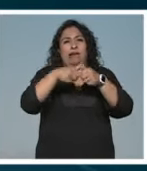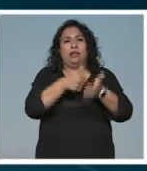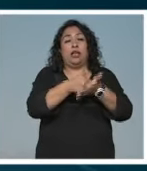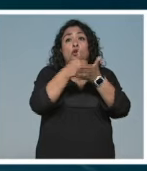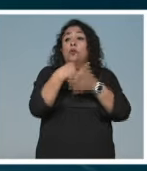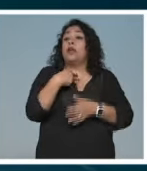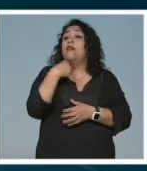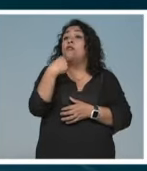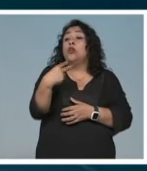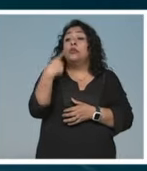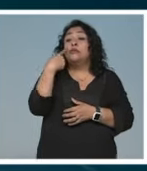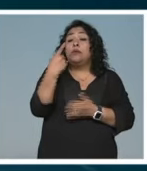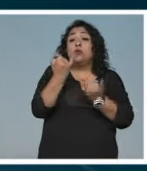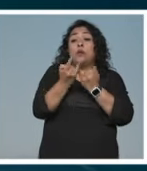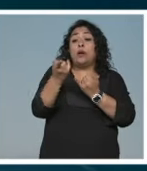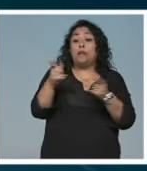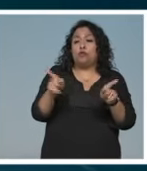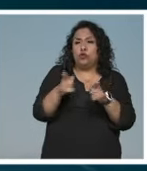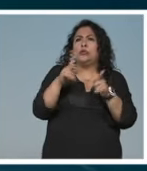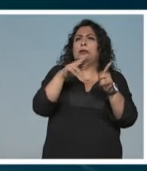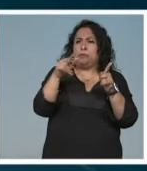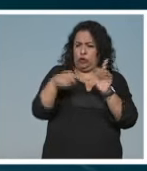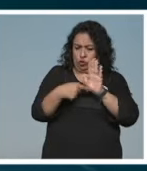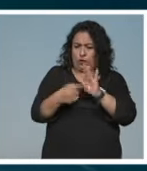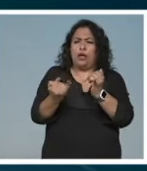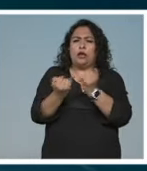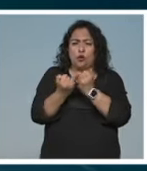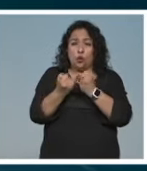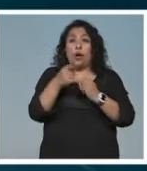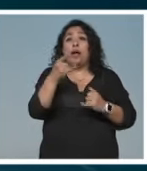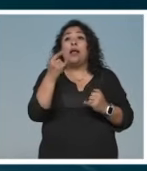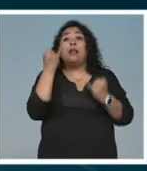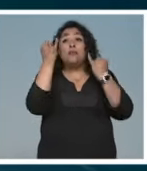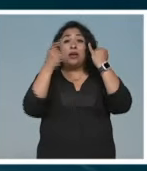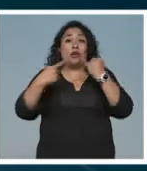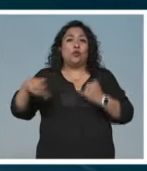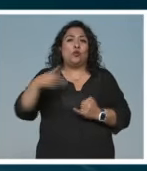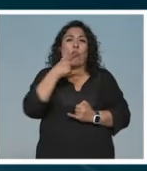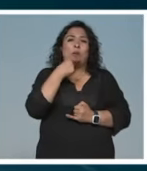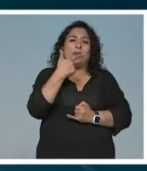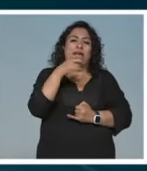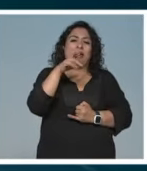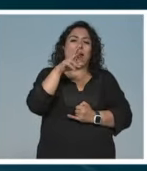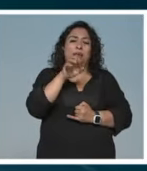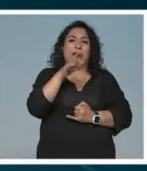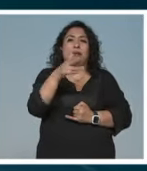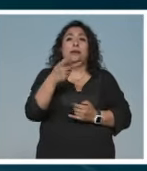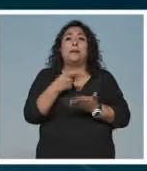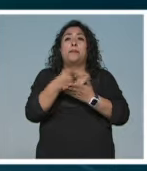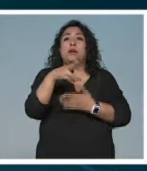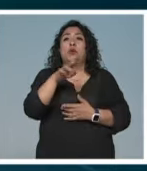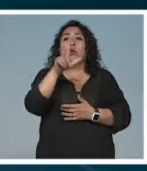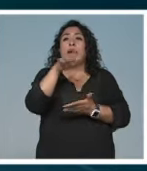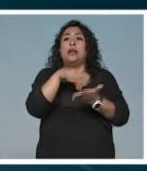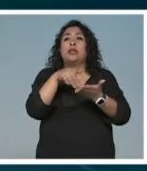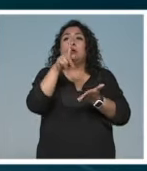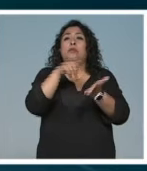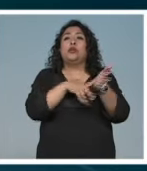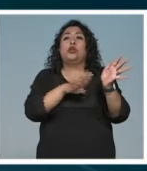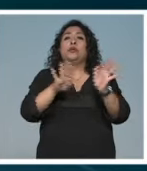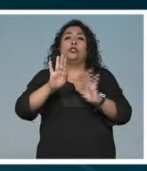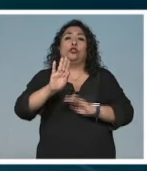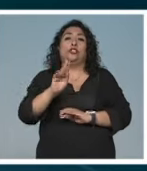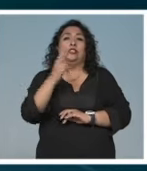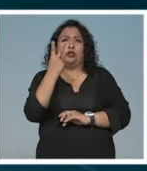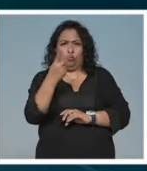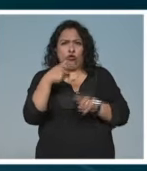cuya voz resonó incluso en la música y en la pintura. El imaginario de Gabriel García Márquez, Premio Nobel de Literatura de